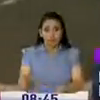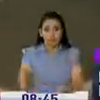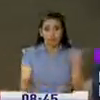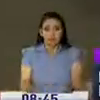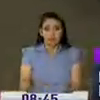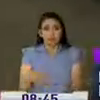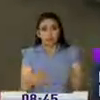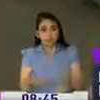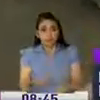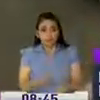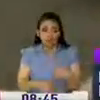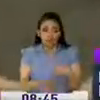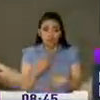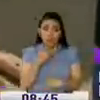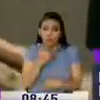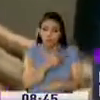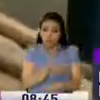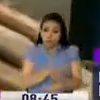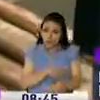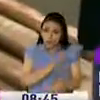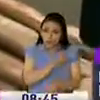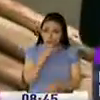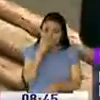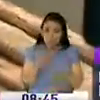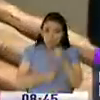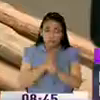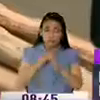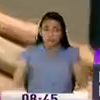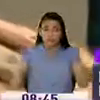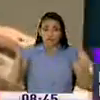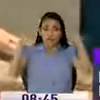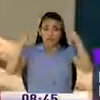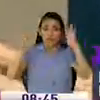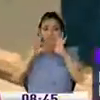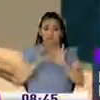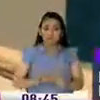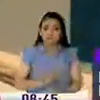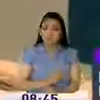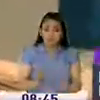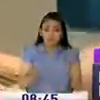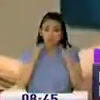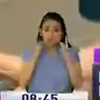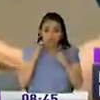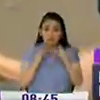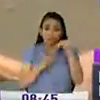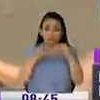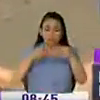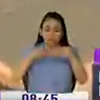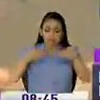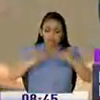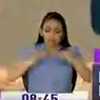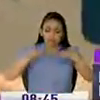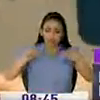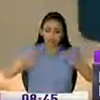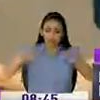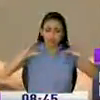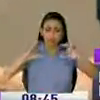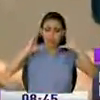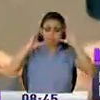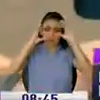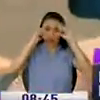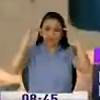la pérdida de vidas valiosas. Así que son 11 años, una estructura mixta, usted ve construida por Cancagua, por Bareque, entonces